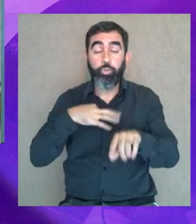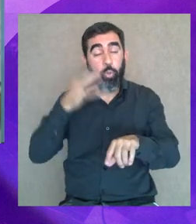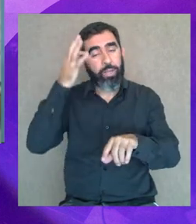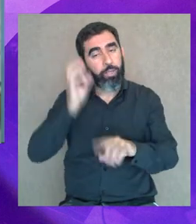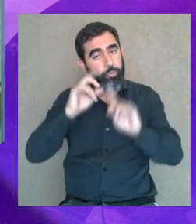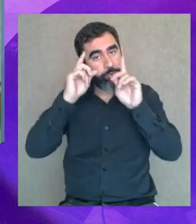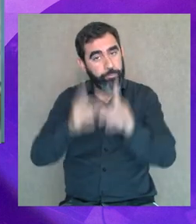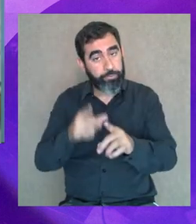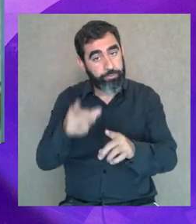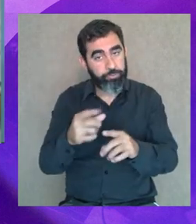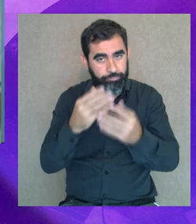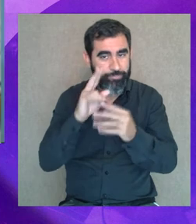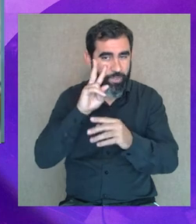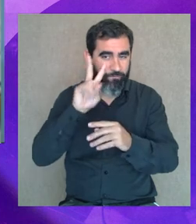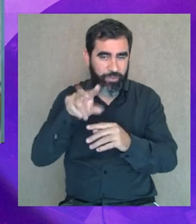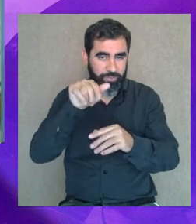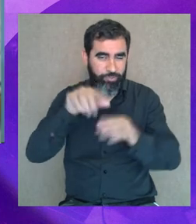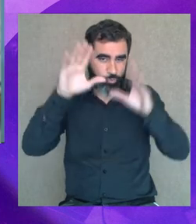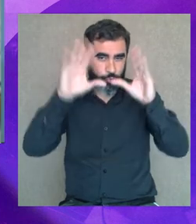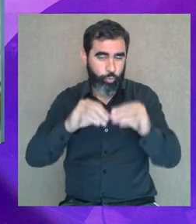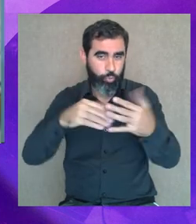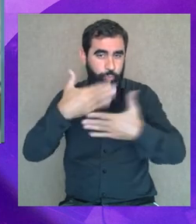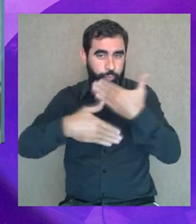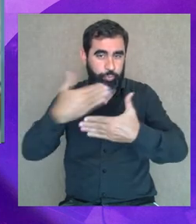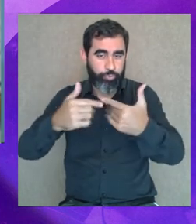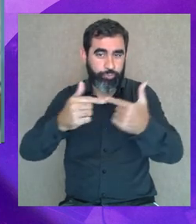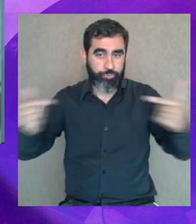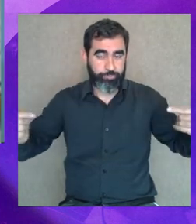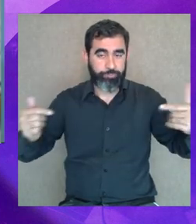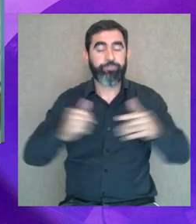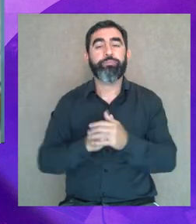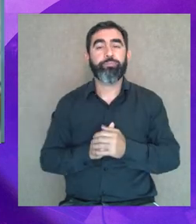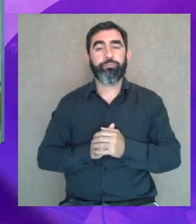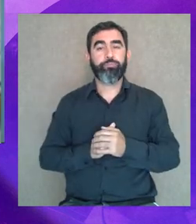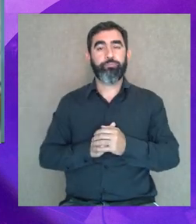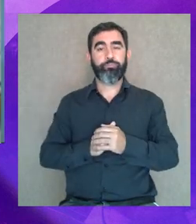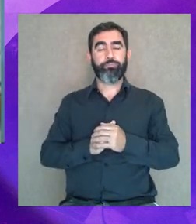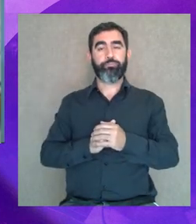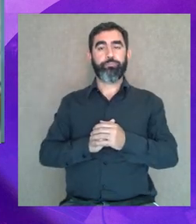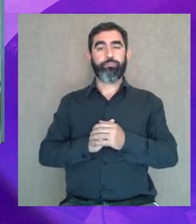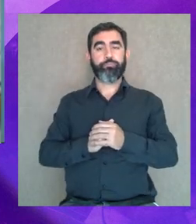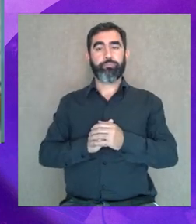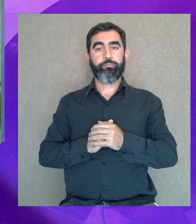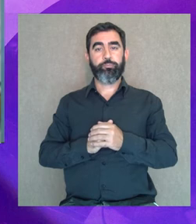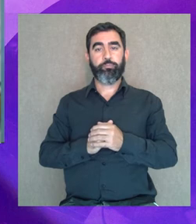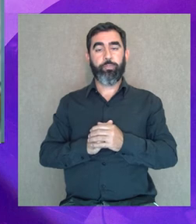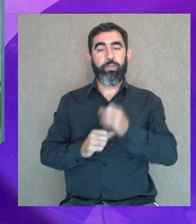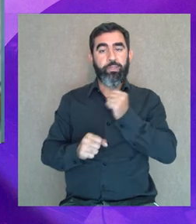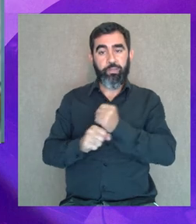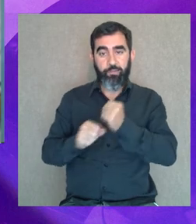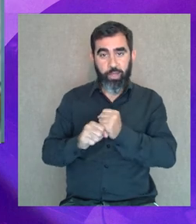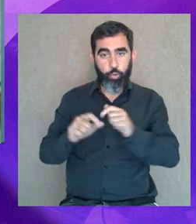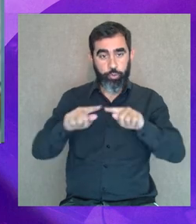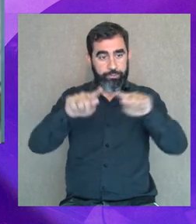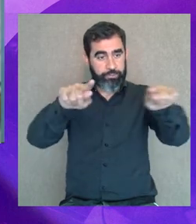eso yo creo que también que éste se ve en todo lo que tiene que ver este con lo que vemos del trabajo y del